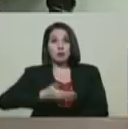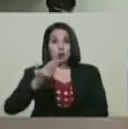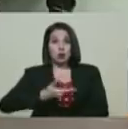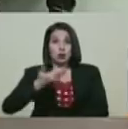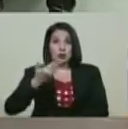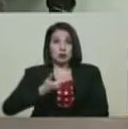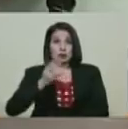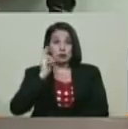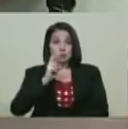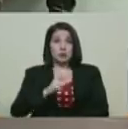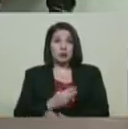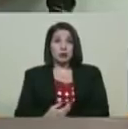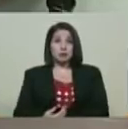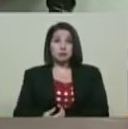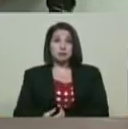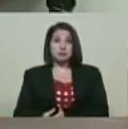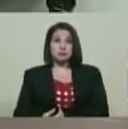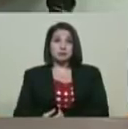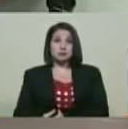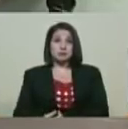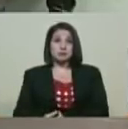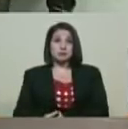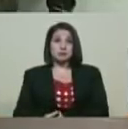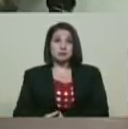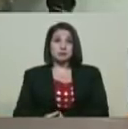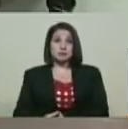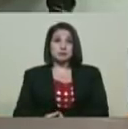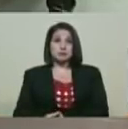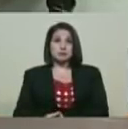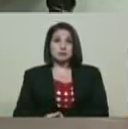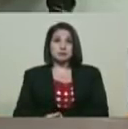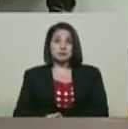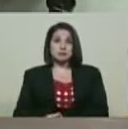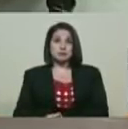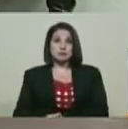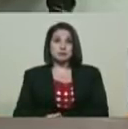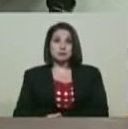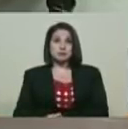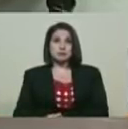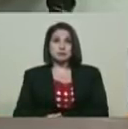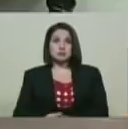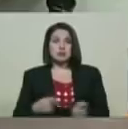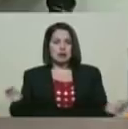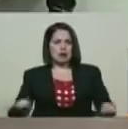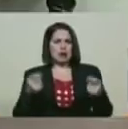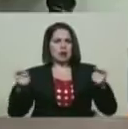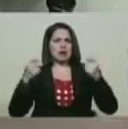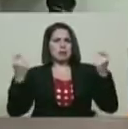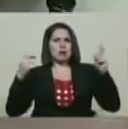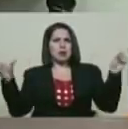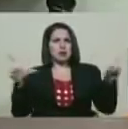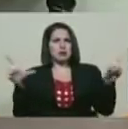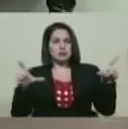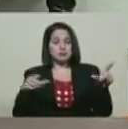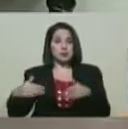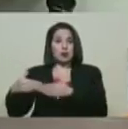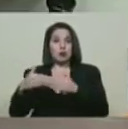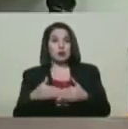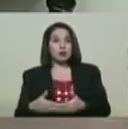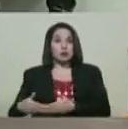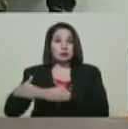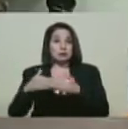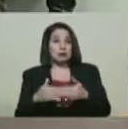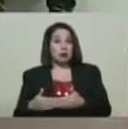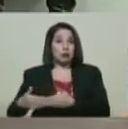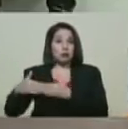este informe sobre lo que es la campaña mediática en los Estados Unidos en